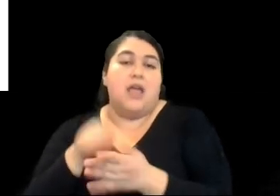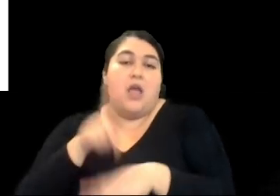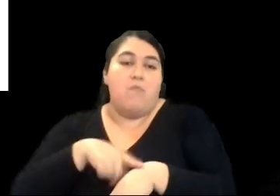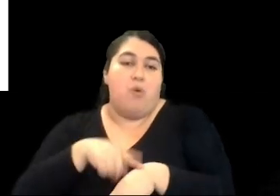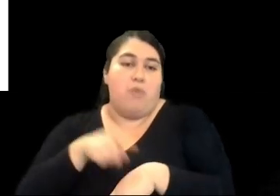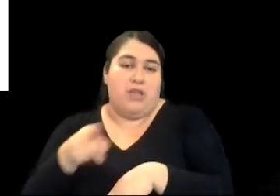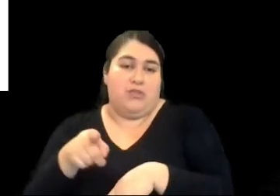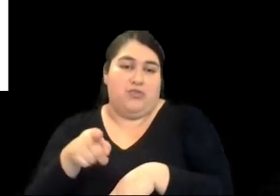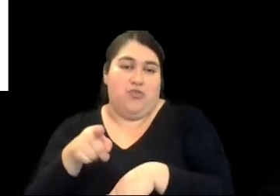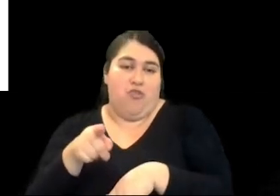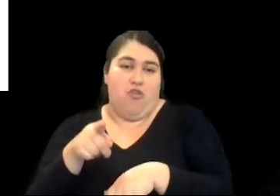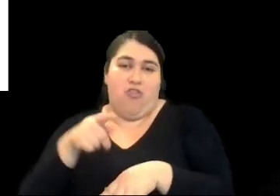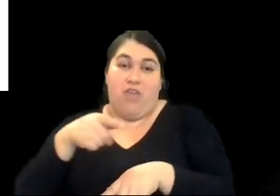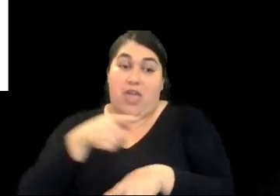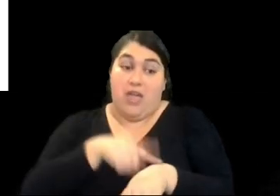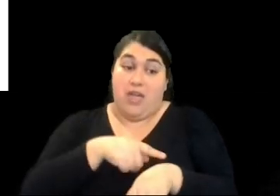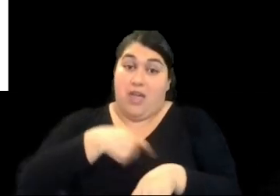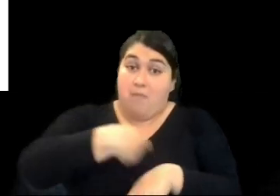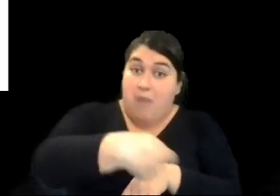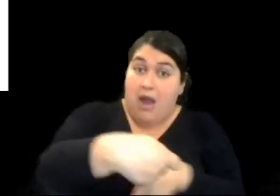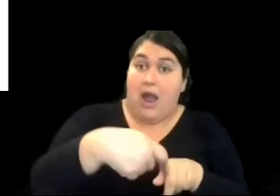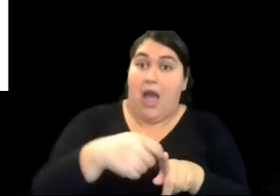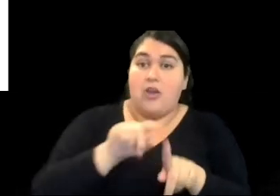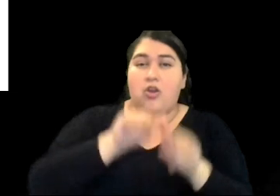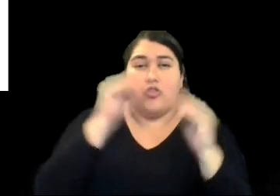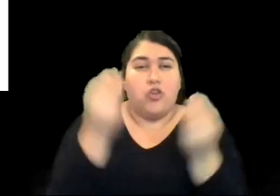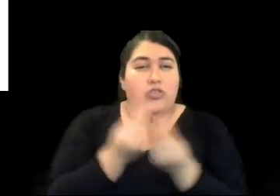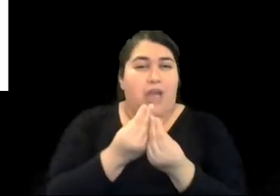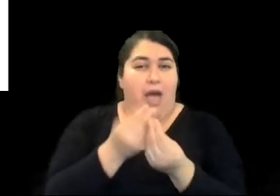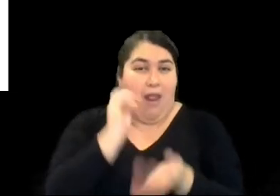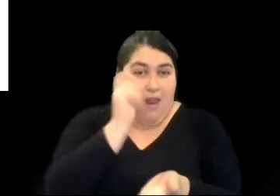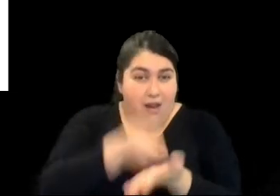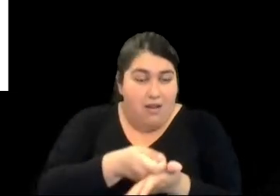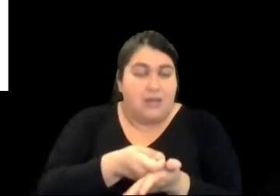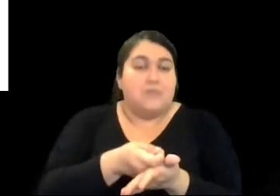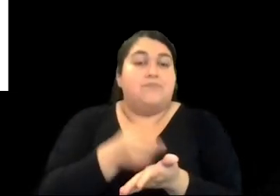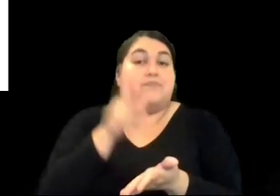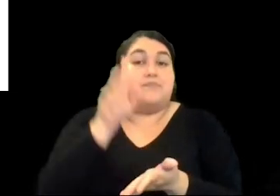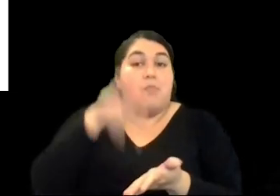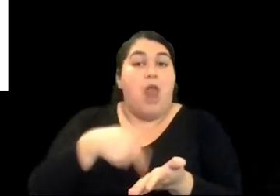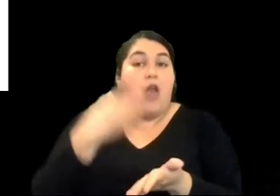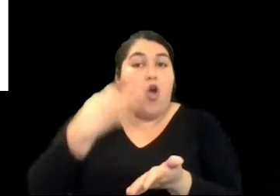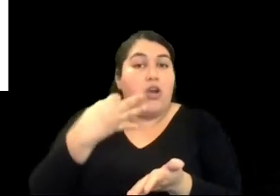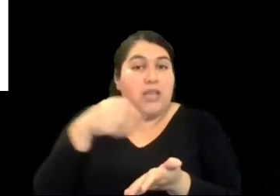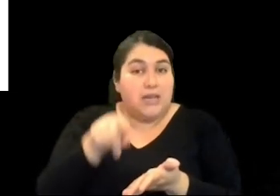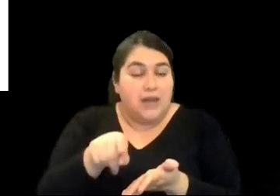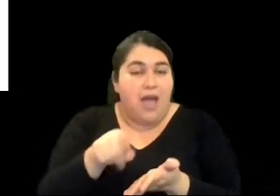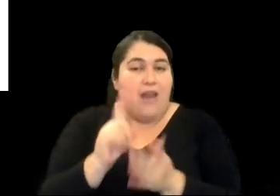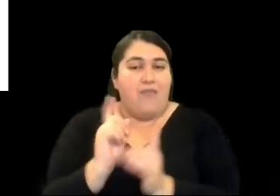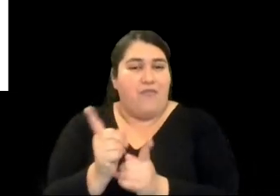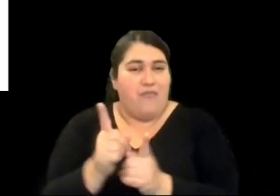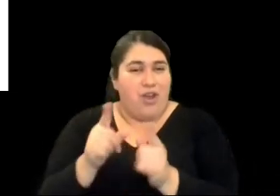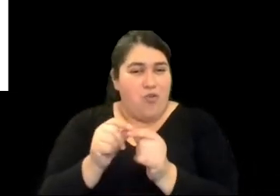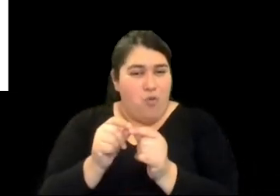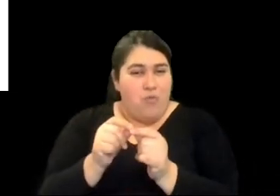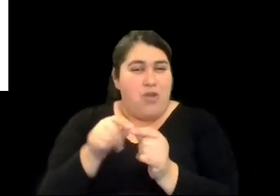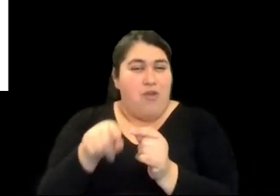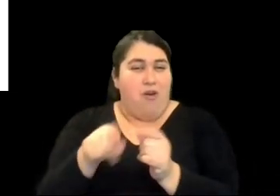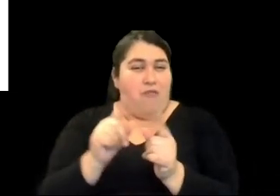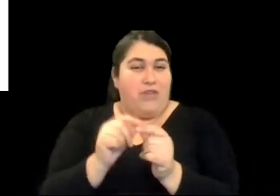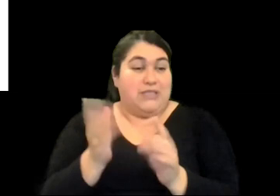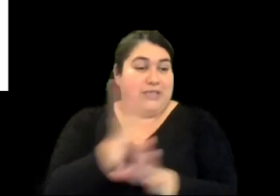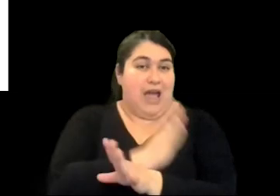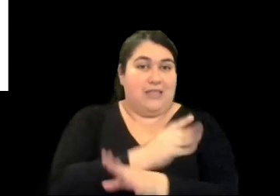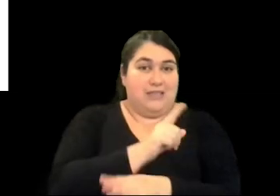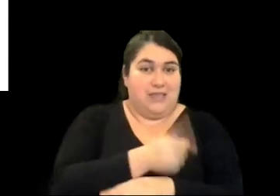la refinanciación. Sobre el total de una vez que yo consolide el plan original, porque se mantiene el número de la fecha del plan original,